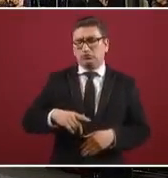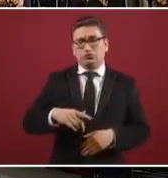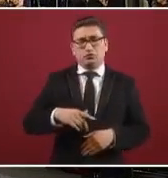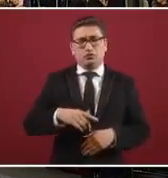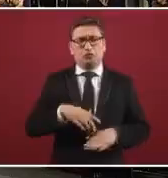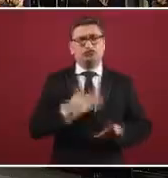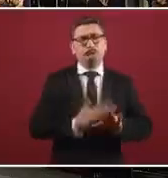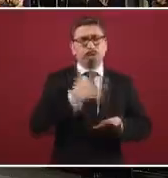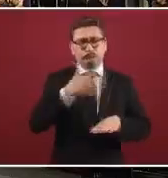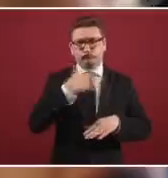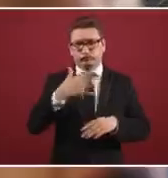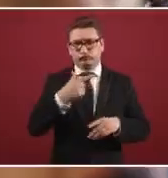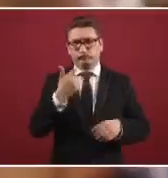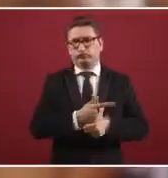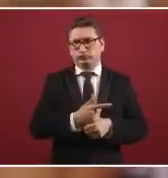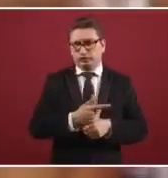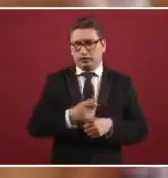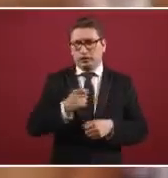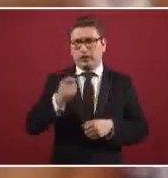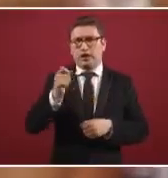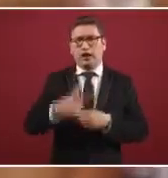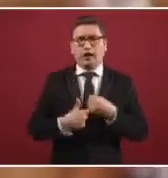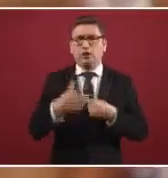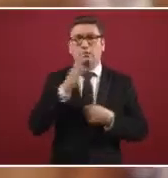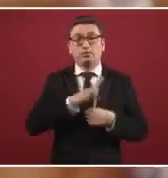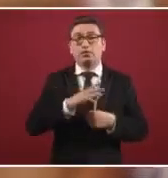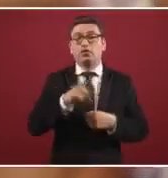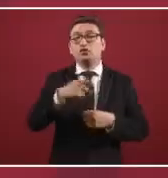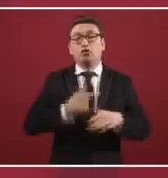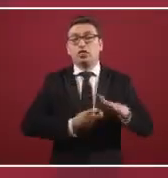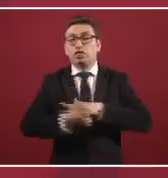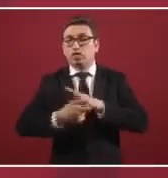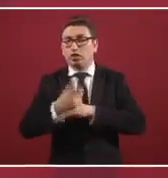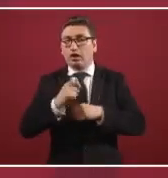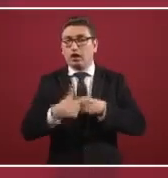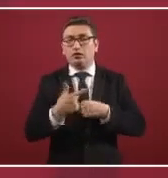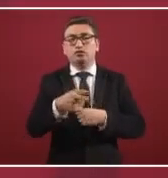ustedes detectan algún verificador que recibiera mordidas?